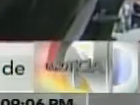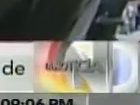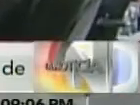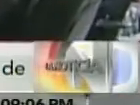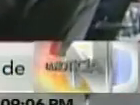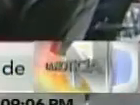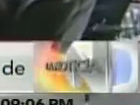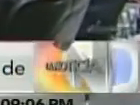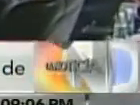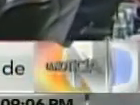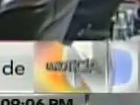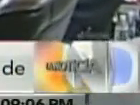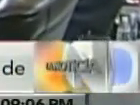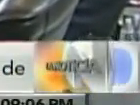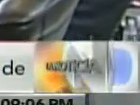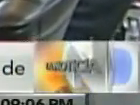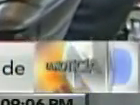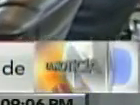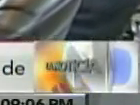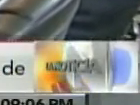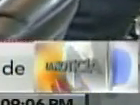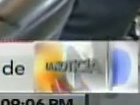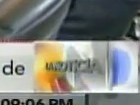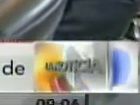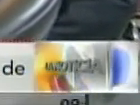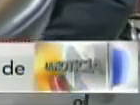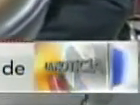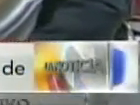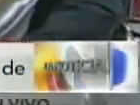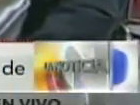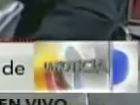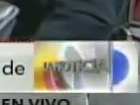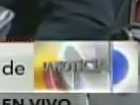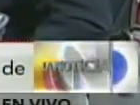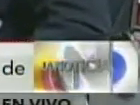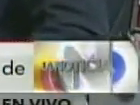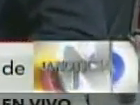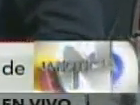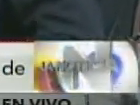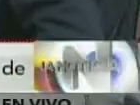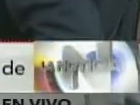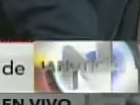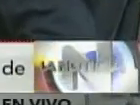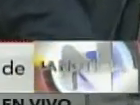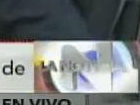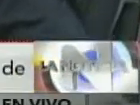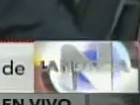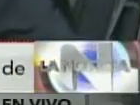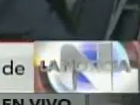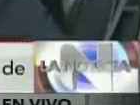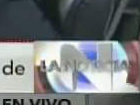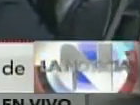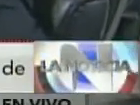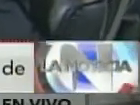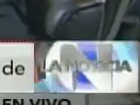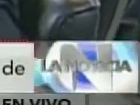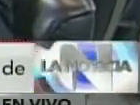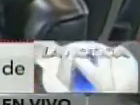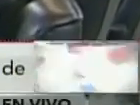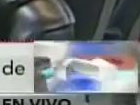sus necesidades. Y depende de lo que se produzca en otro lado. Y consume 3-4 veces de lo que debería consumir. O